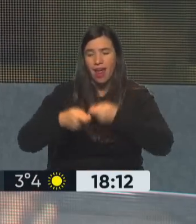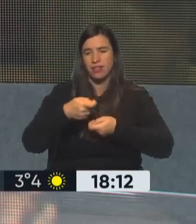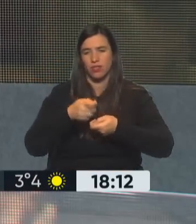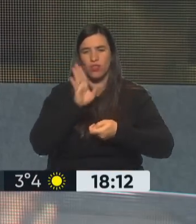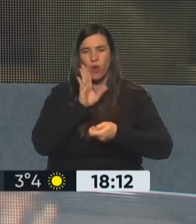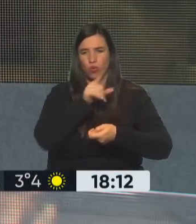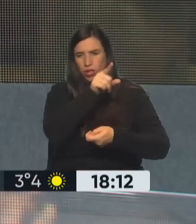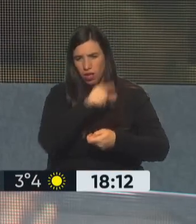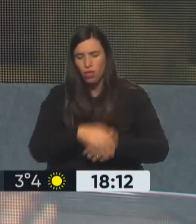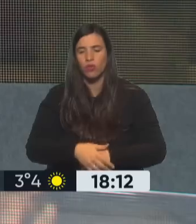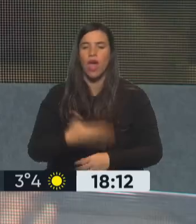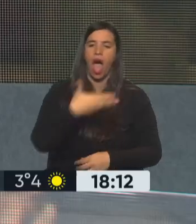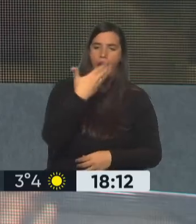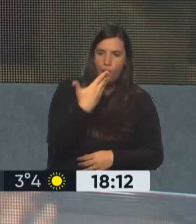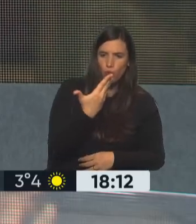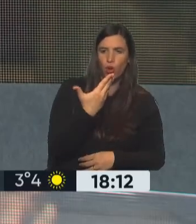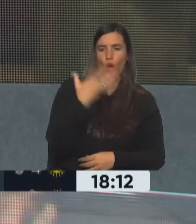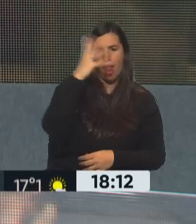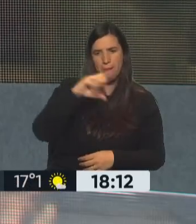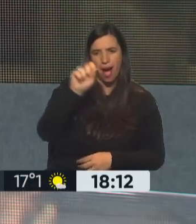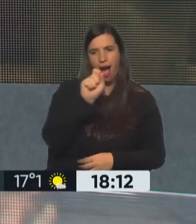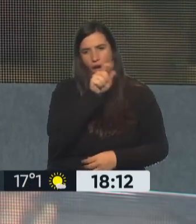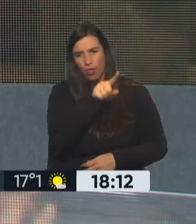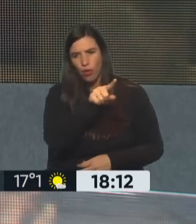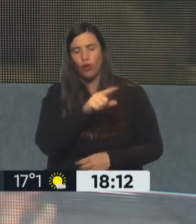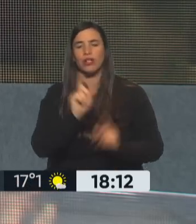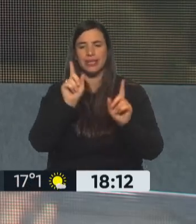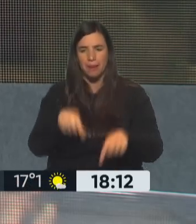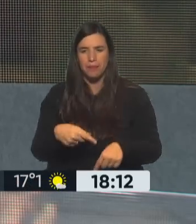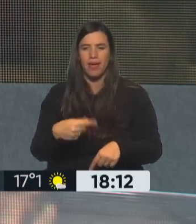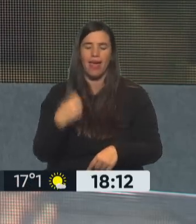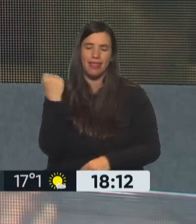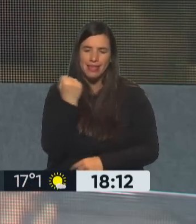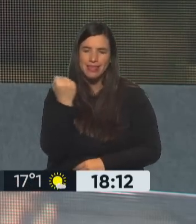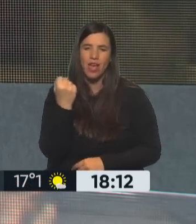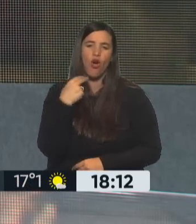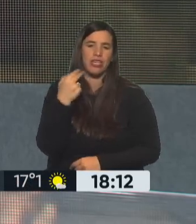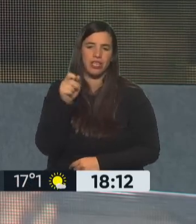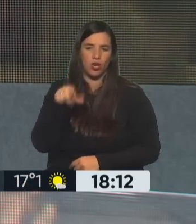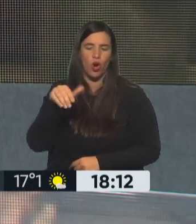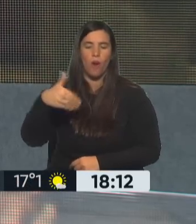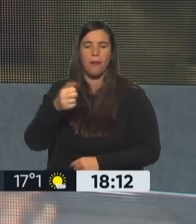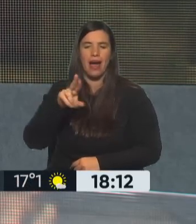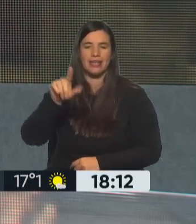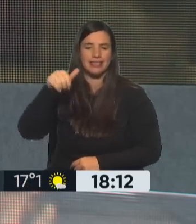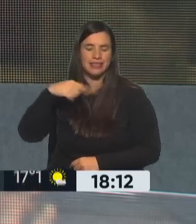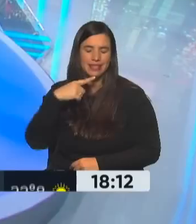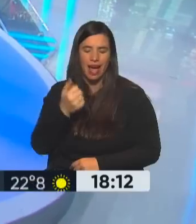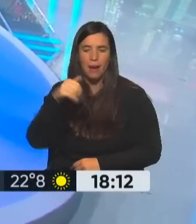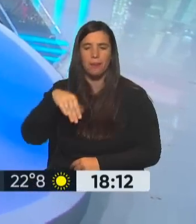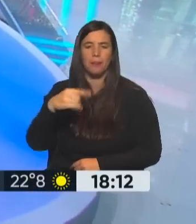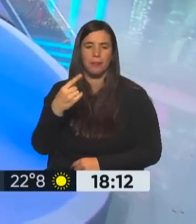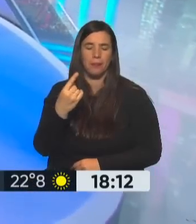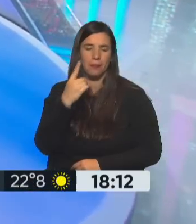embajador, hasta el CEO de JP Morgan, el hijo de la Marta Minujín, entre otras cosas. Y habló de la